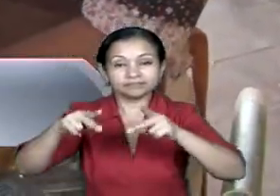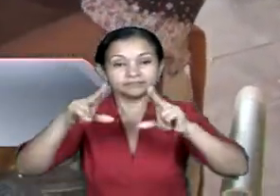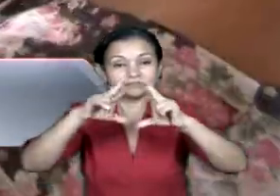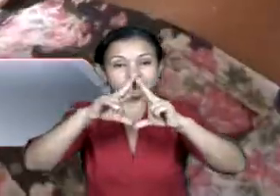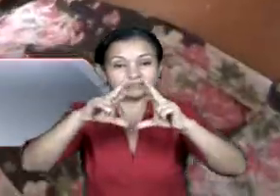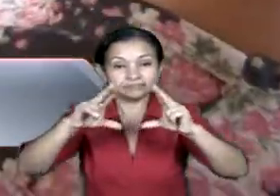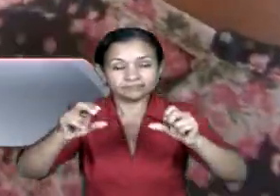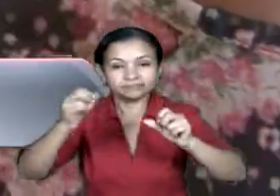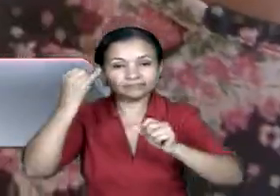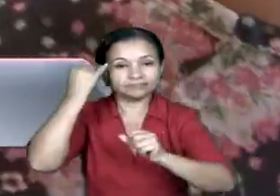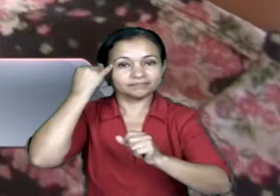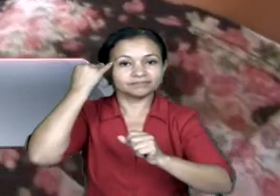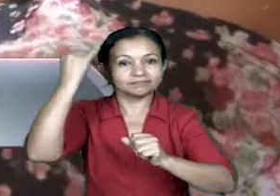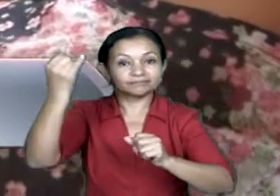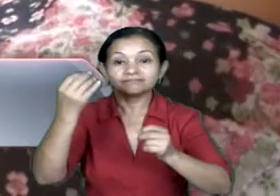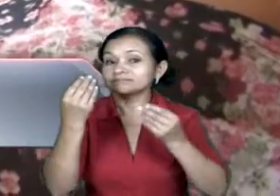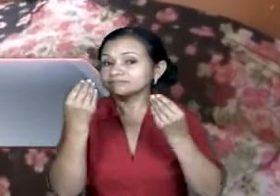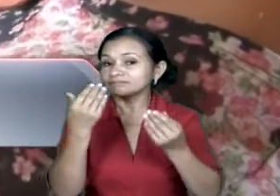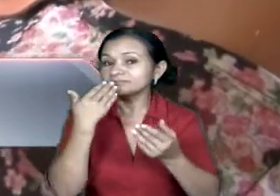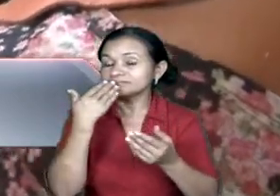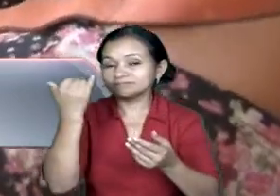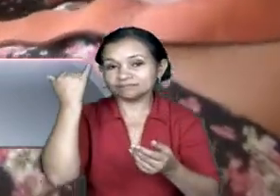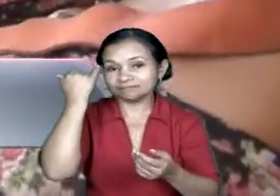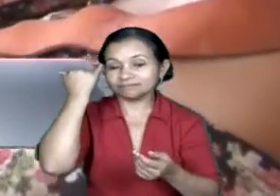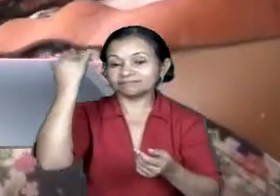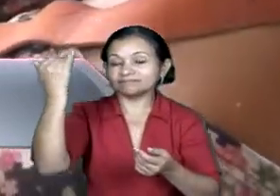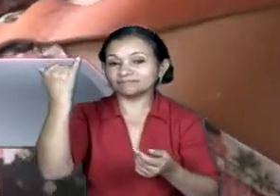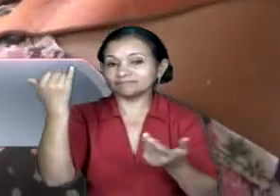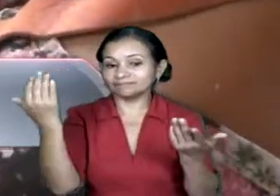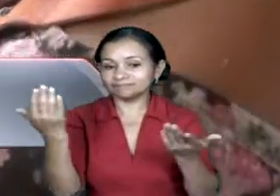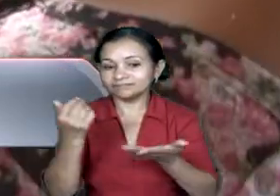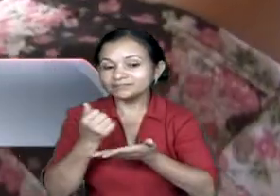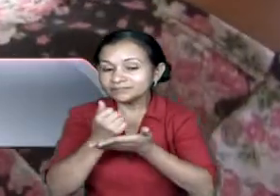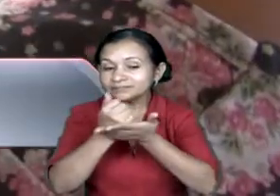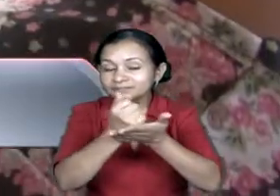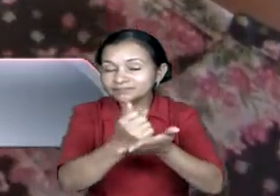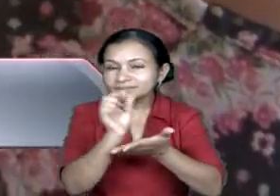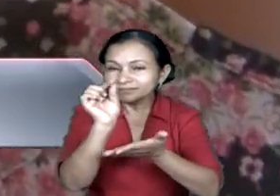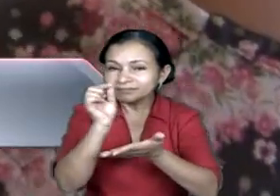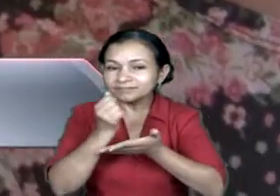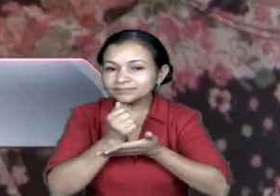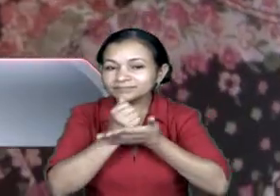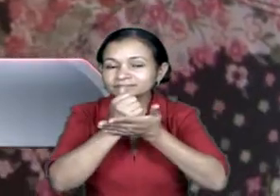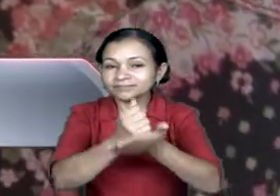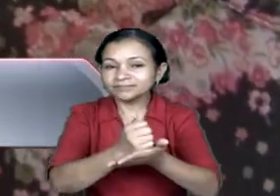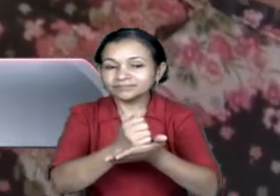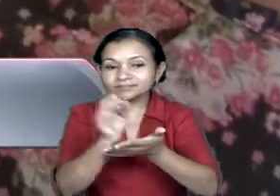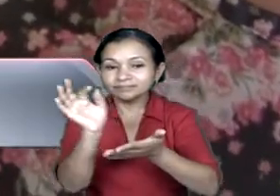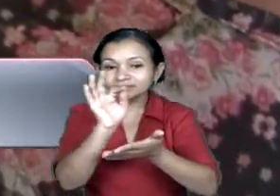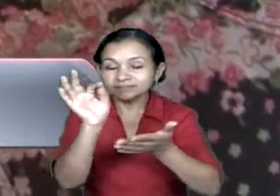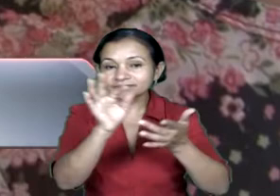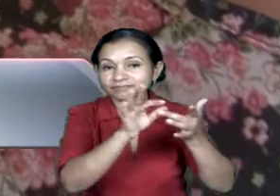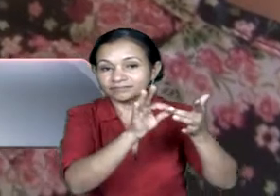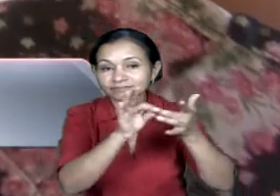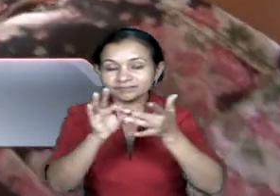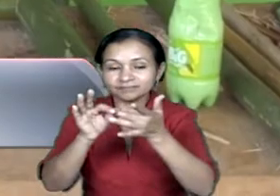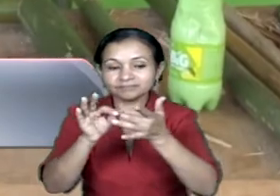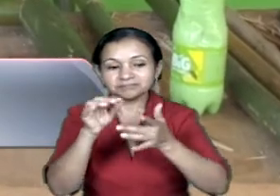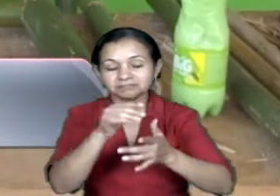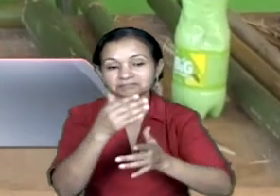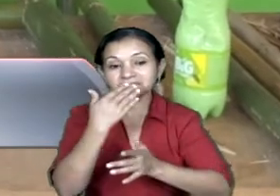Son muy creativos, solamente con un poco de ayuda de técnica, ¿no? Uy, eso yo creo